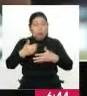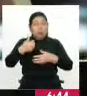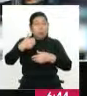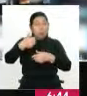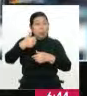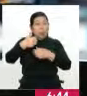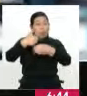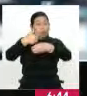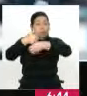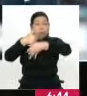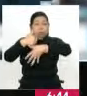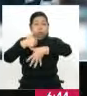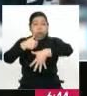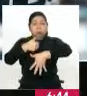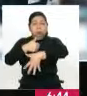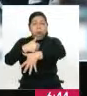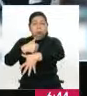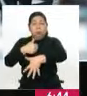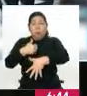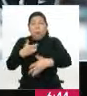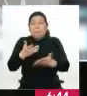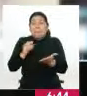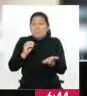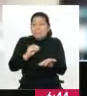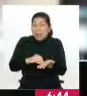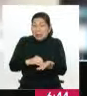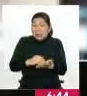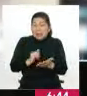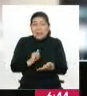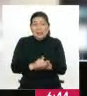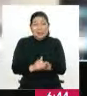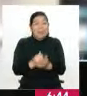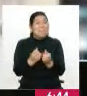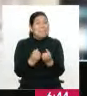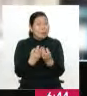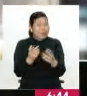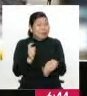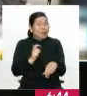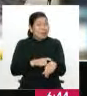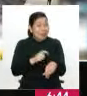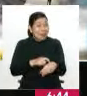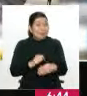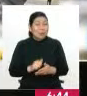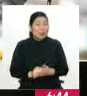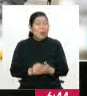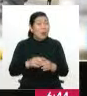pero no ha aparecido una nueva variante hasta el momento y han pasado bastante tiempo, ¿no?